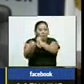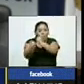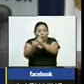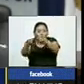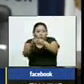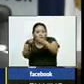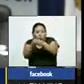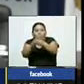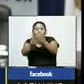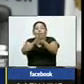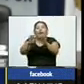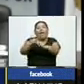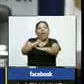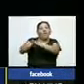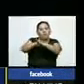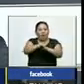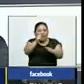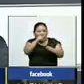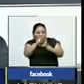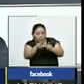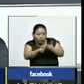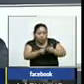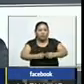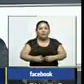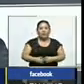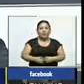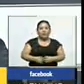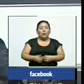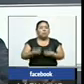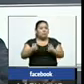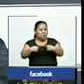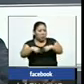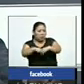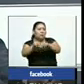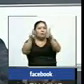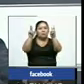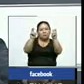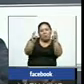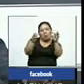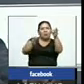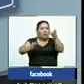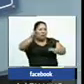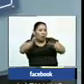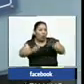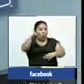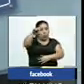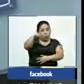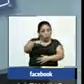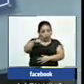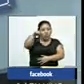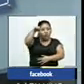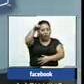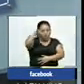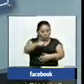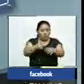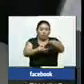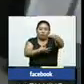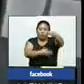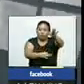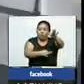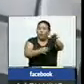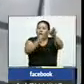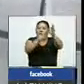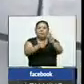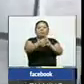combatir el lavado de dinero y activos. Vamos a seguir hablando de temas judiciales. Este día fue presentada la acusación formal